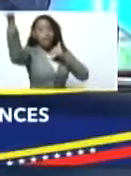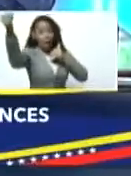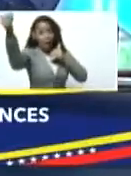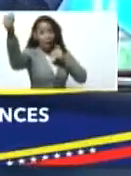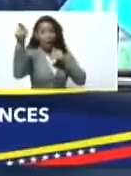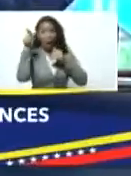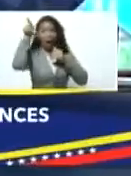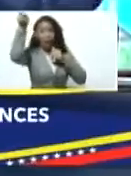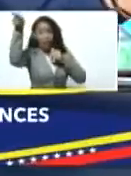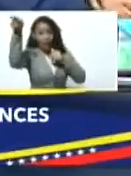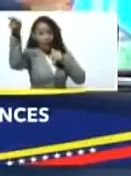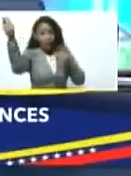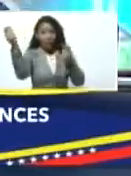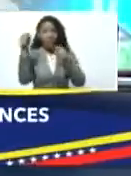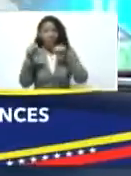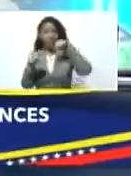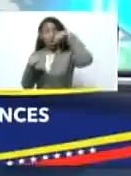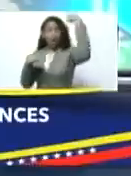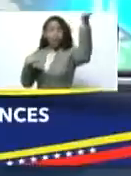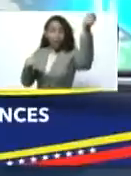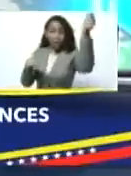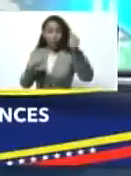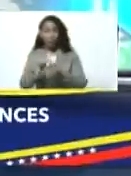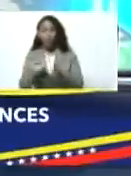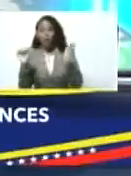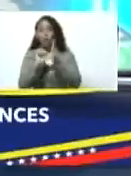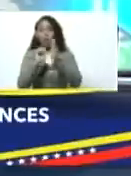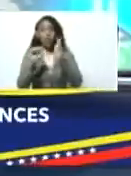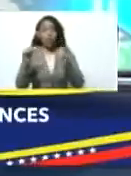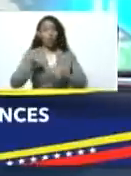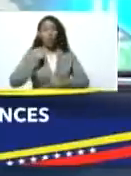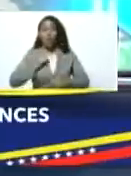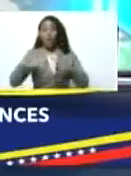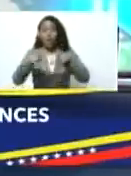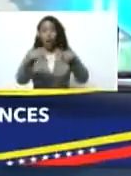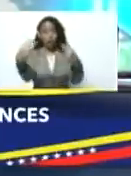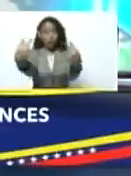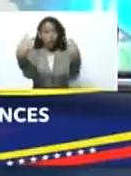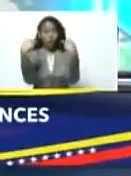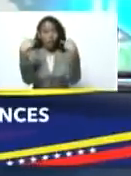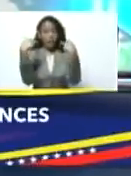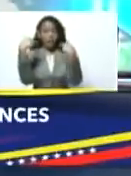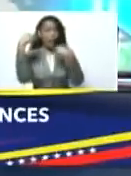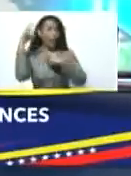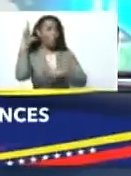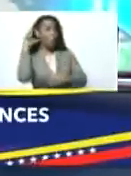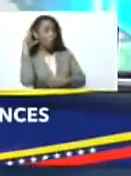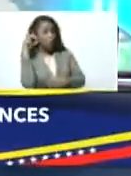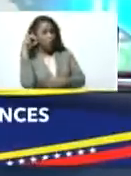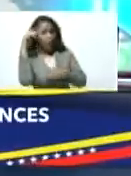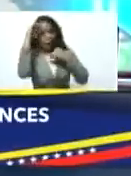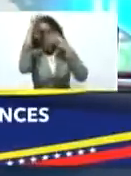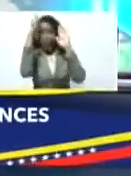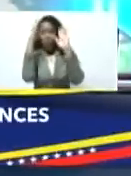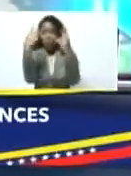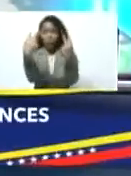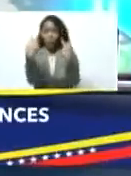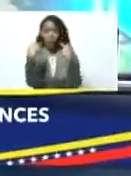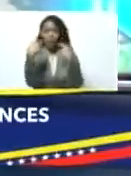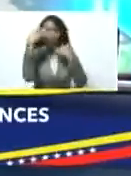allá y acullá. Donde nos vean, donde nos oigan, vaya nuestro